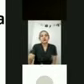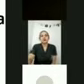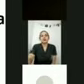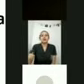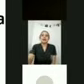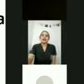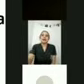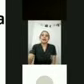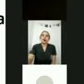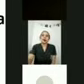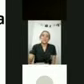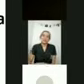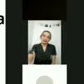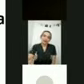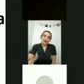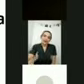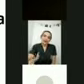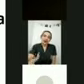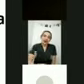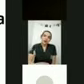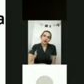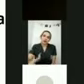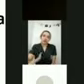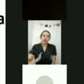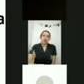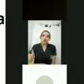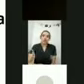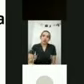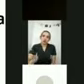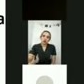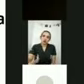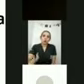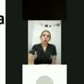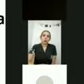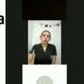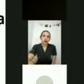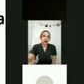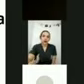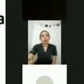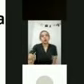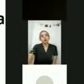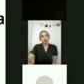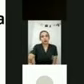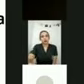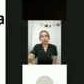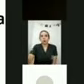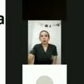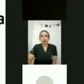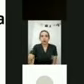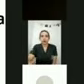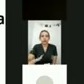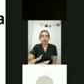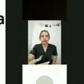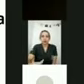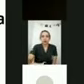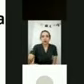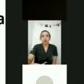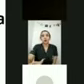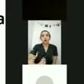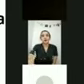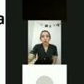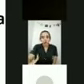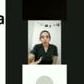Luego pasamos a que el niño aprenda a diferenciar entre una oración, un párrafo, un cuento, un poema, una